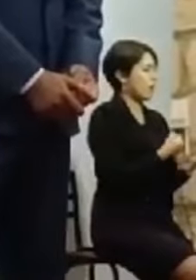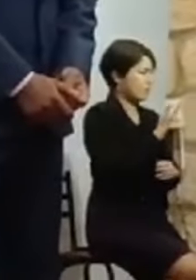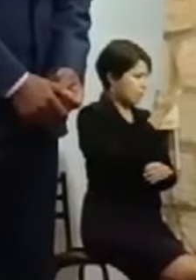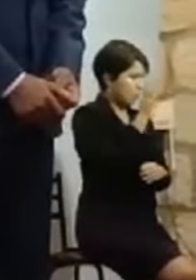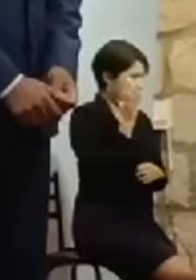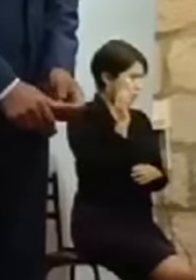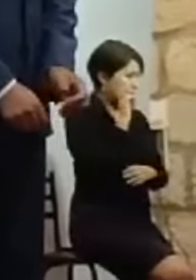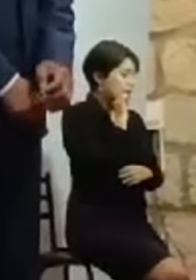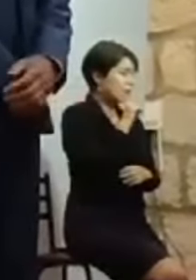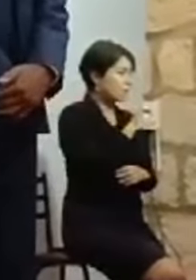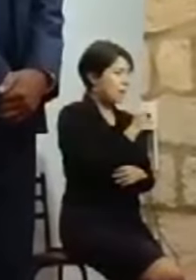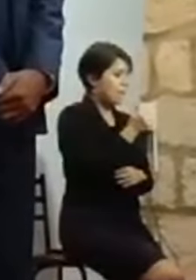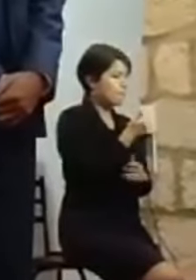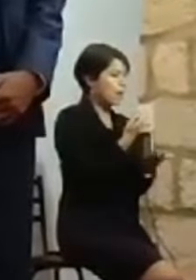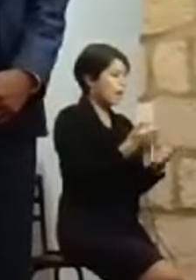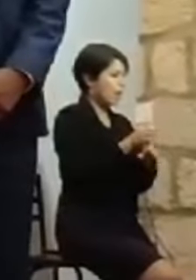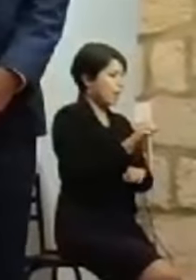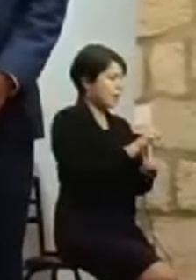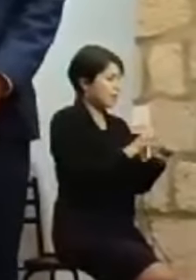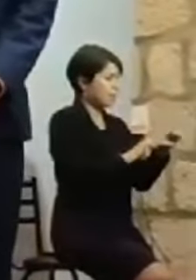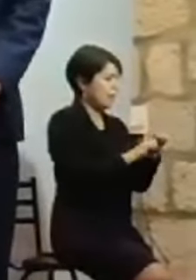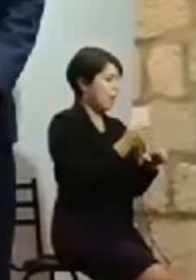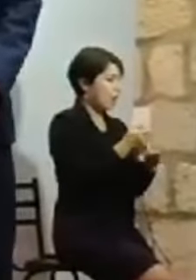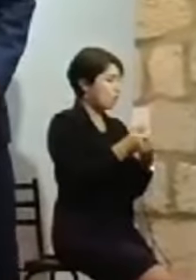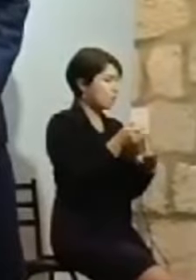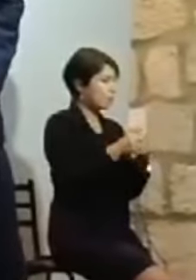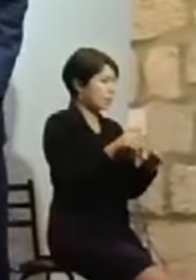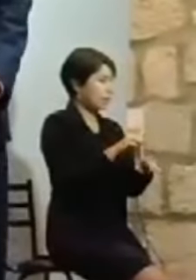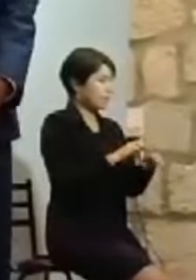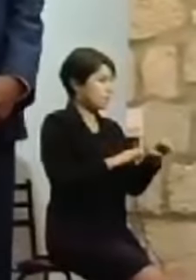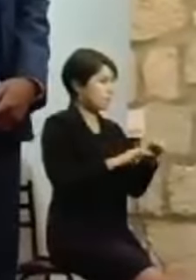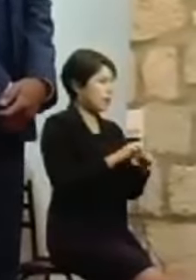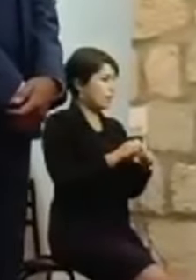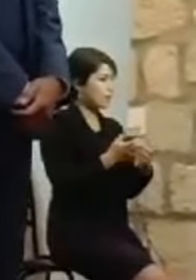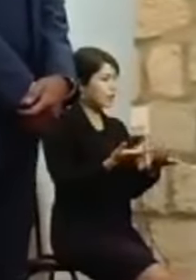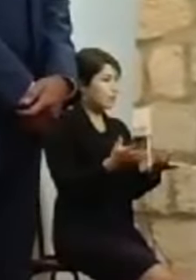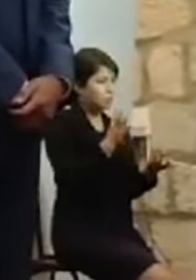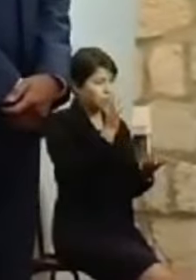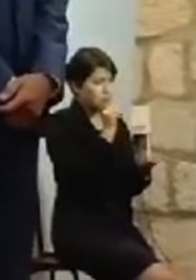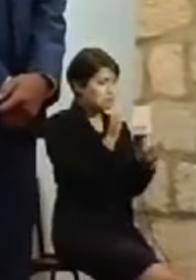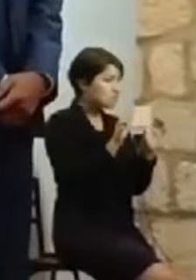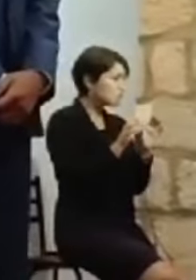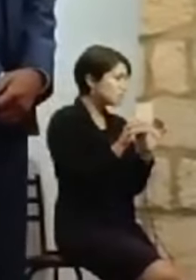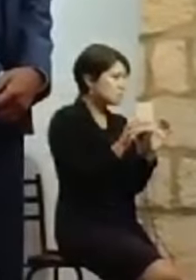empaques ahorita ningún empaque pasaría la certificación